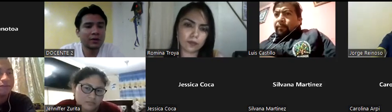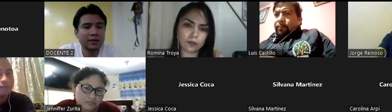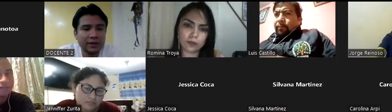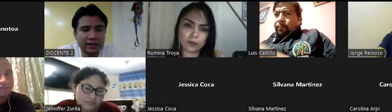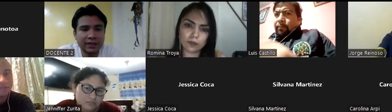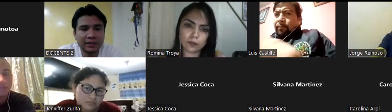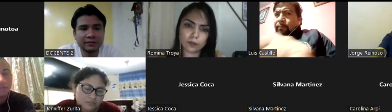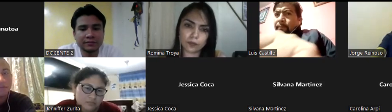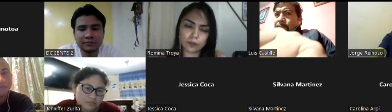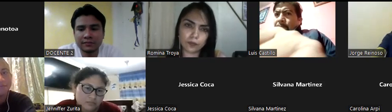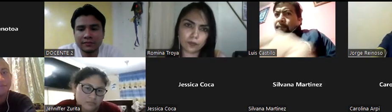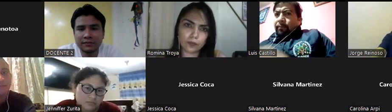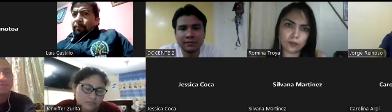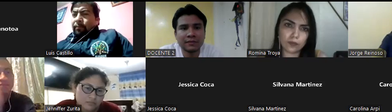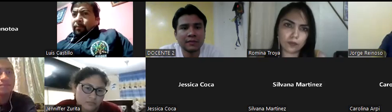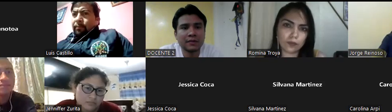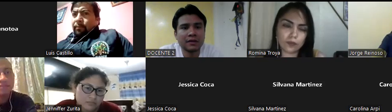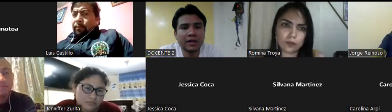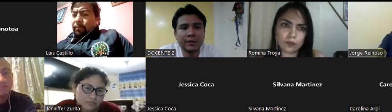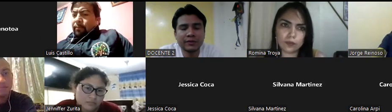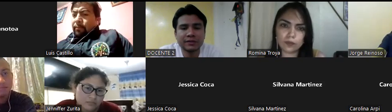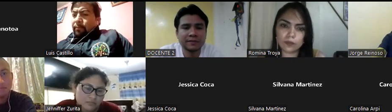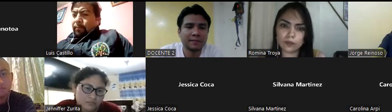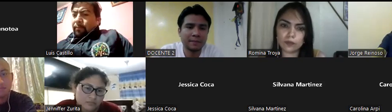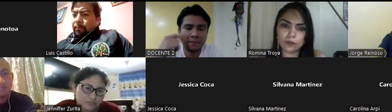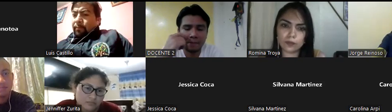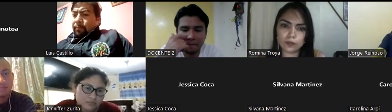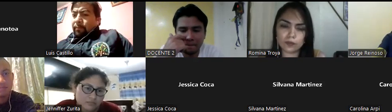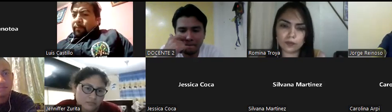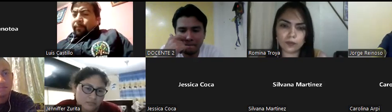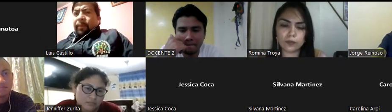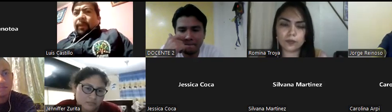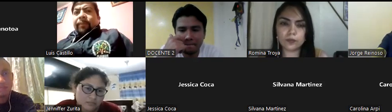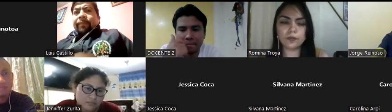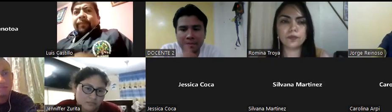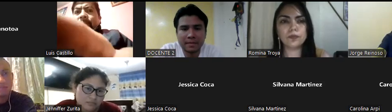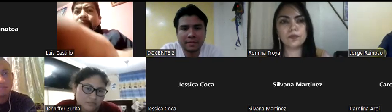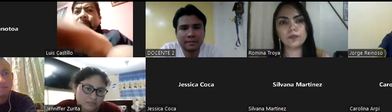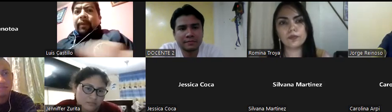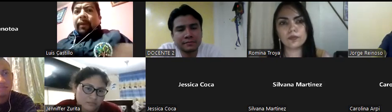¿Alguna duda o algo que tengan? Dígame, Luis.